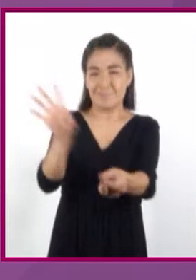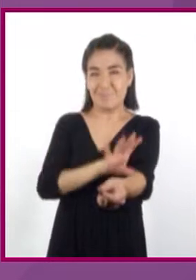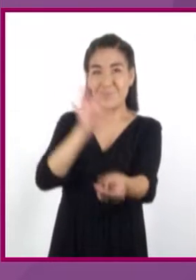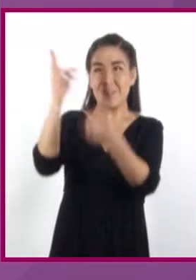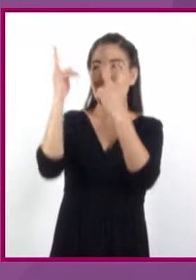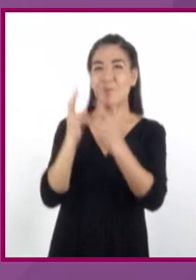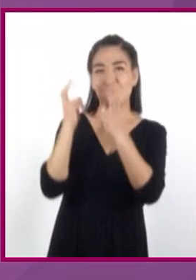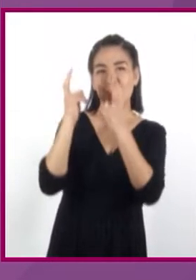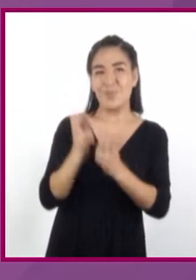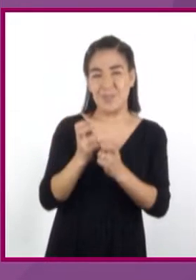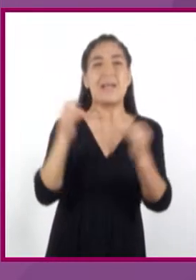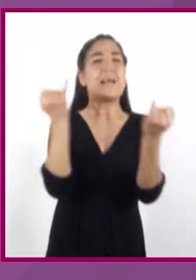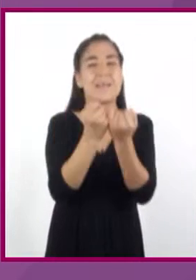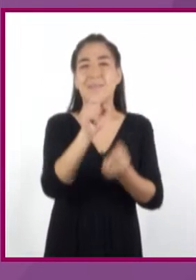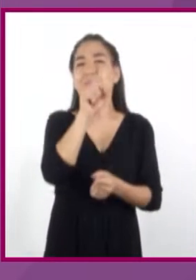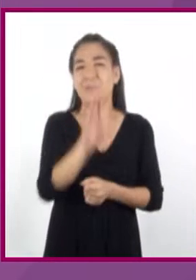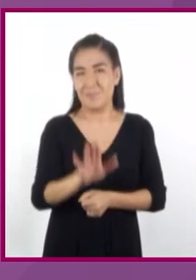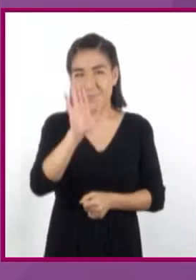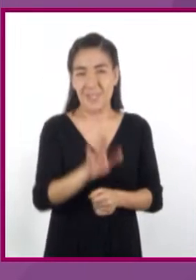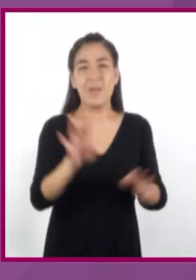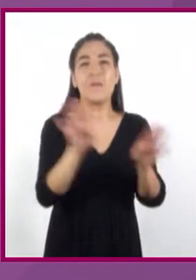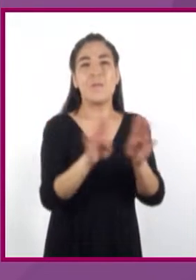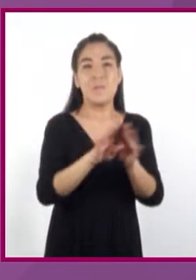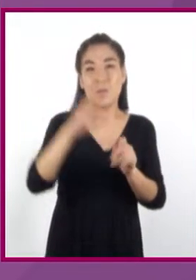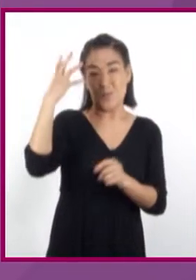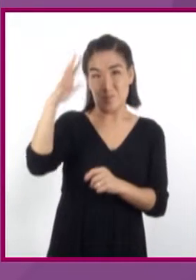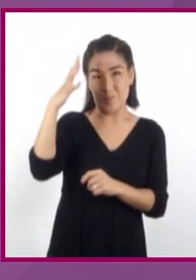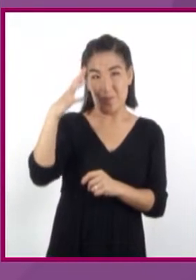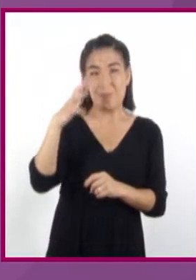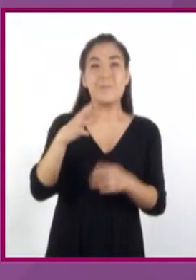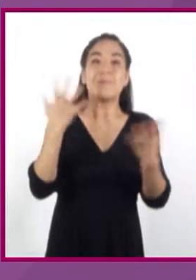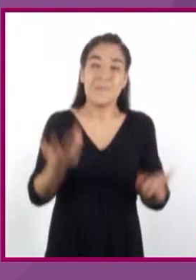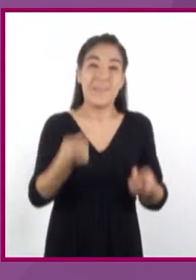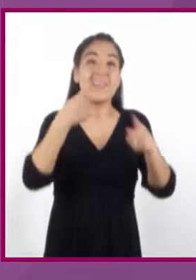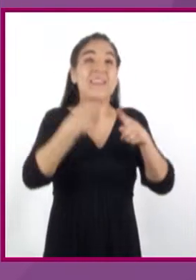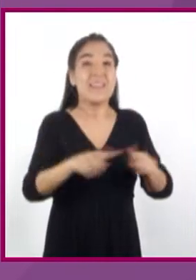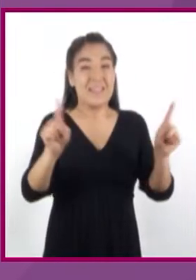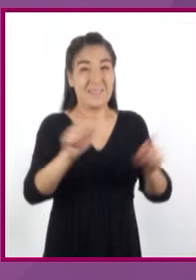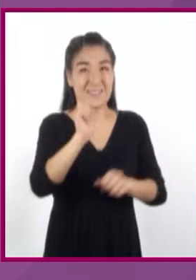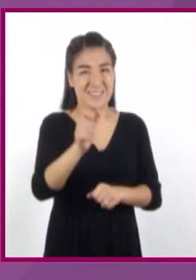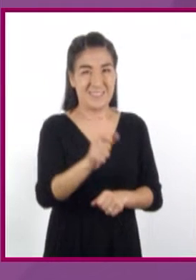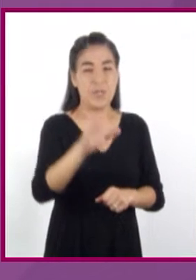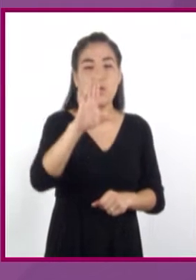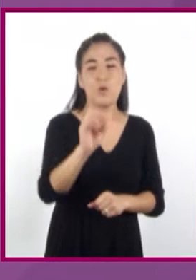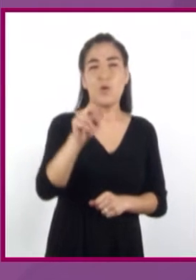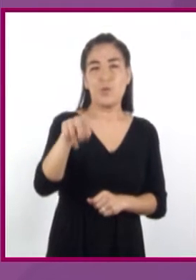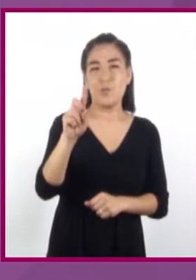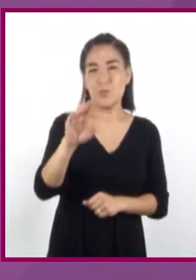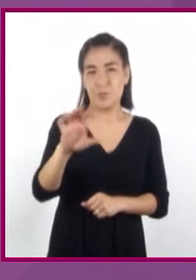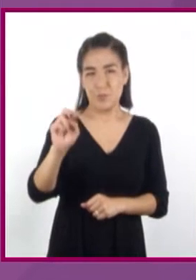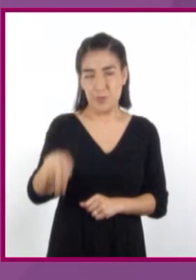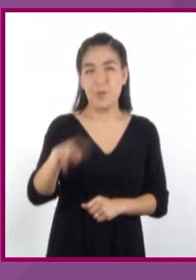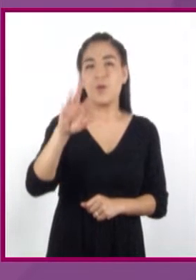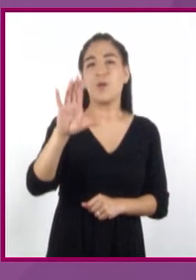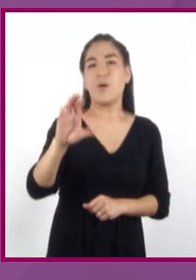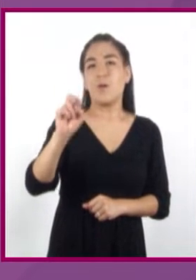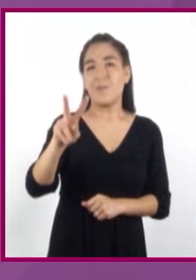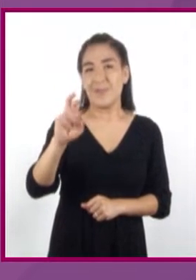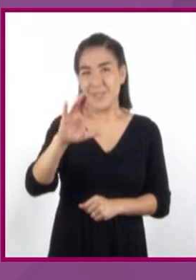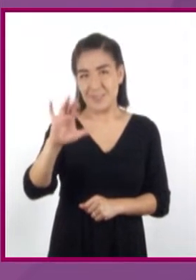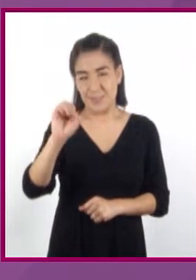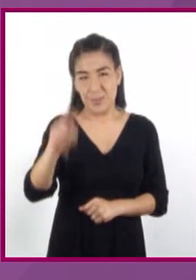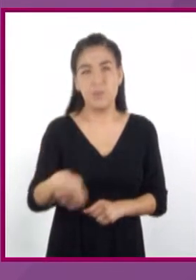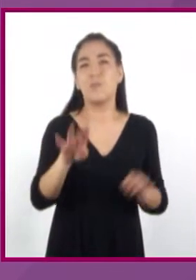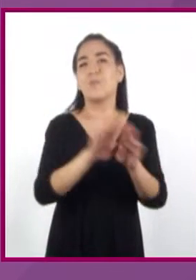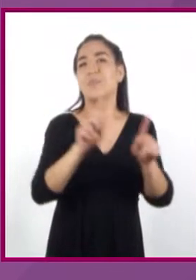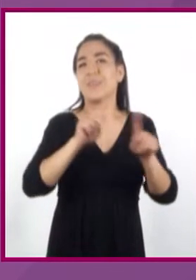ondas. Con este ejemplo del sol, sabemos que a diferencia de la conducción y la convección, la radiación no requiere